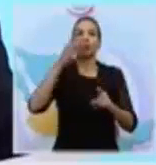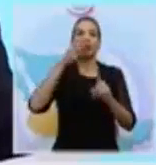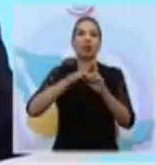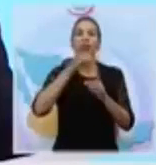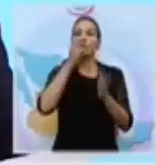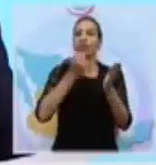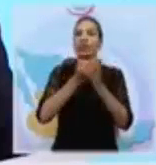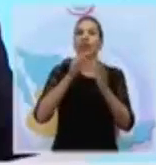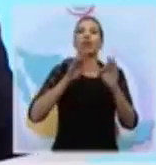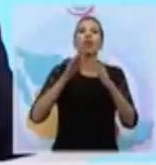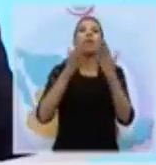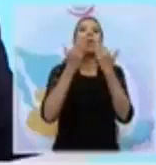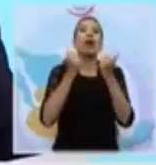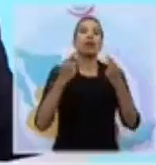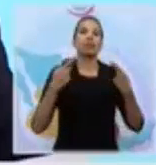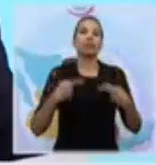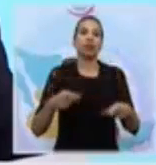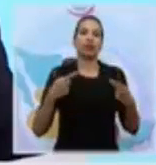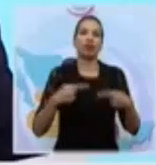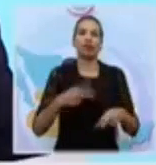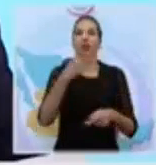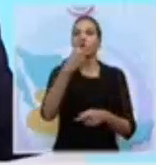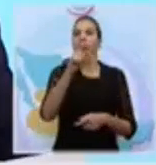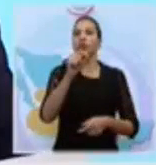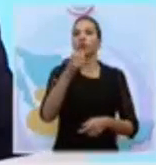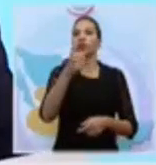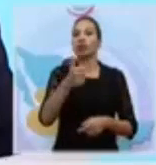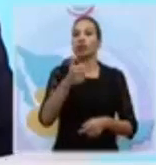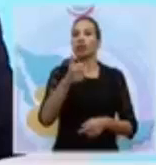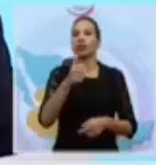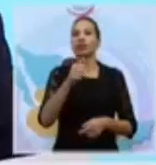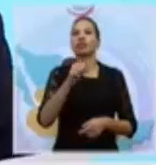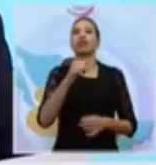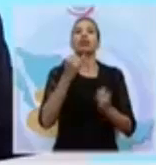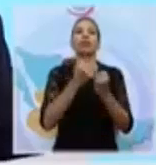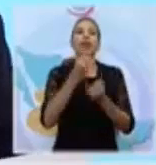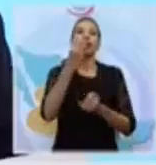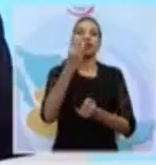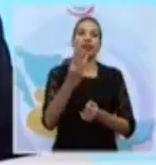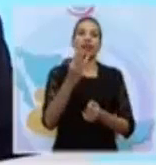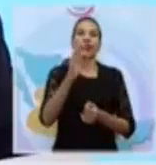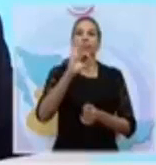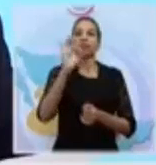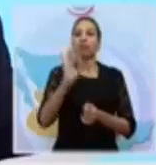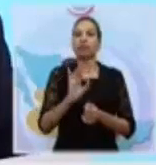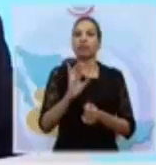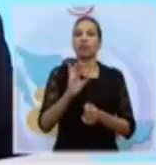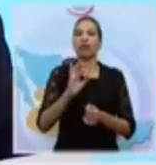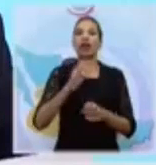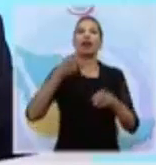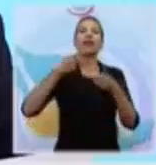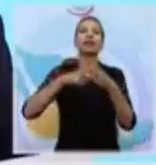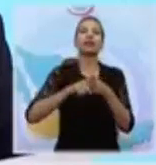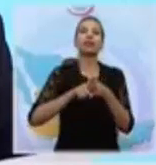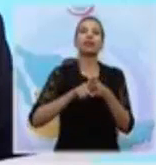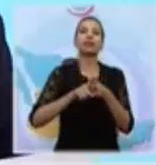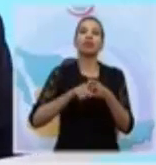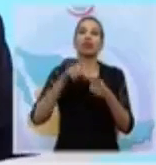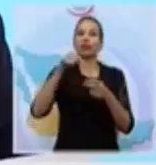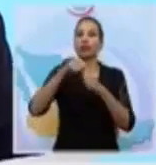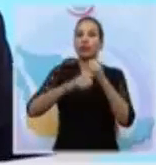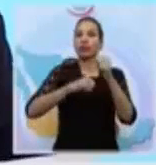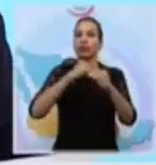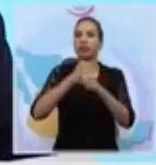oficiales de desempleo que andaban entre 2.6 y 3 al principio de este